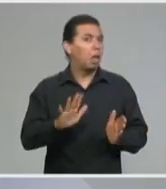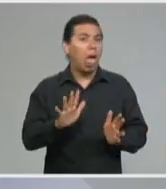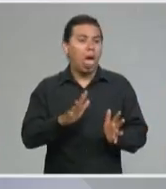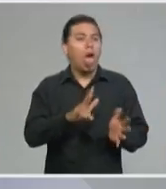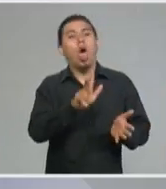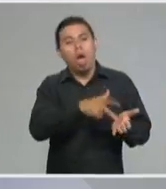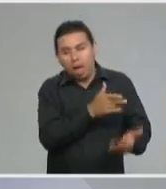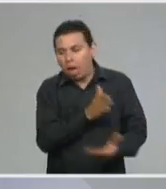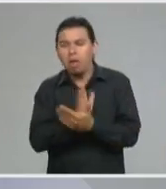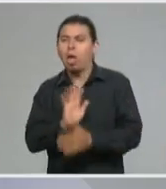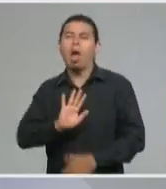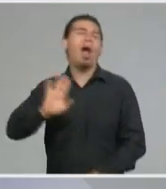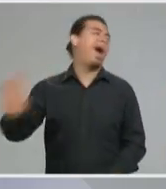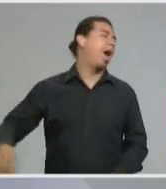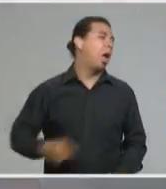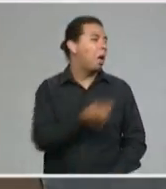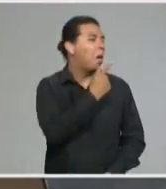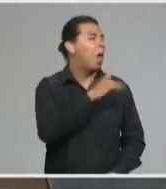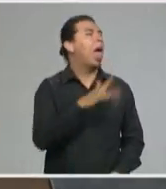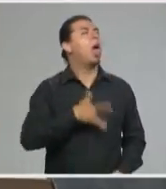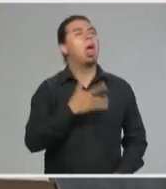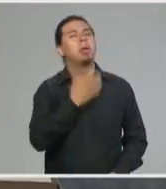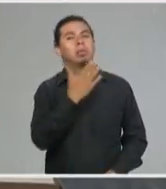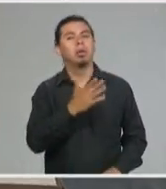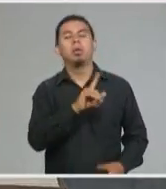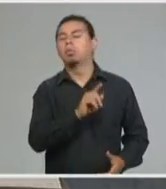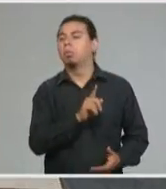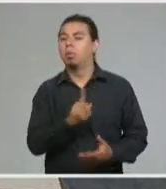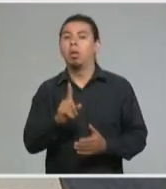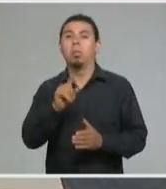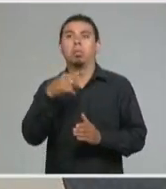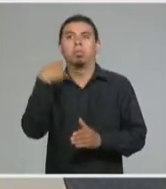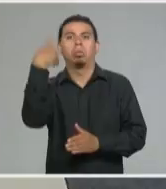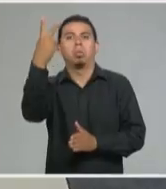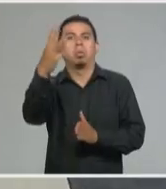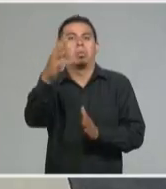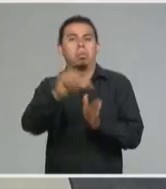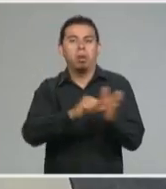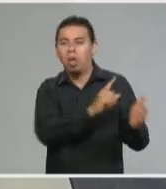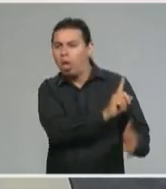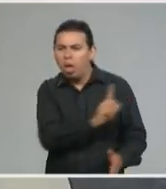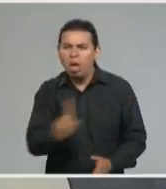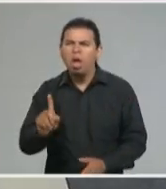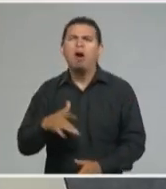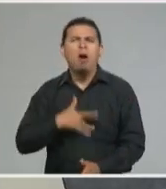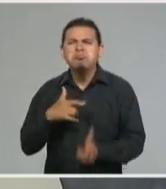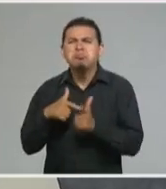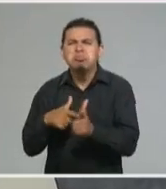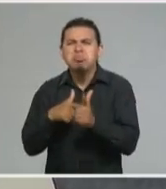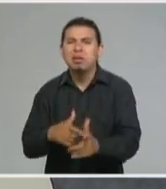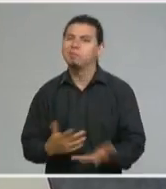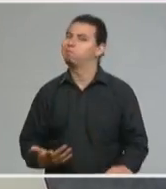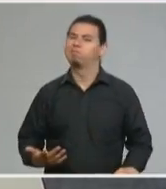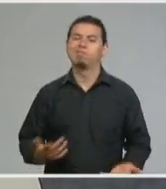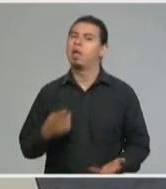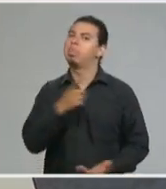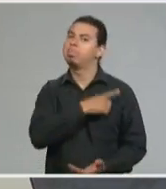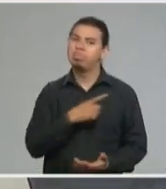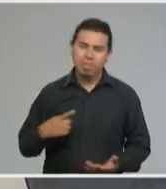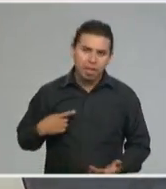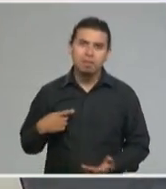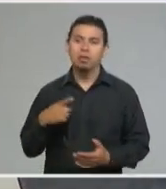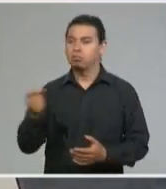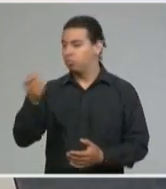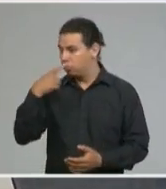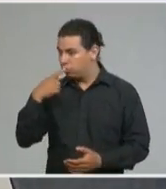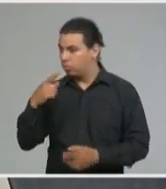Porque a veces el paciente lo que hace es que va al médico y vuelve a acudir 2 o 3 meses después, ¿no? No tenemos a veces la cultura de ir al médico a veces en